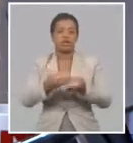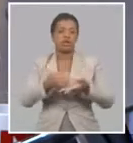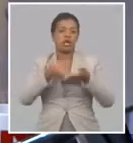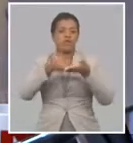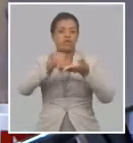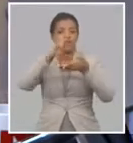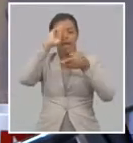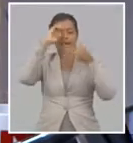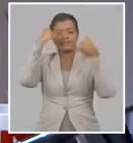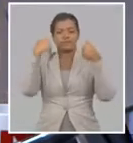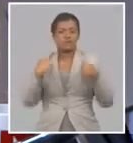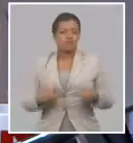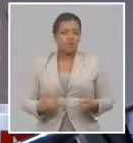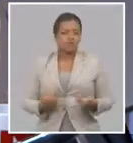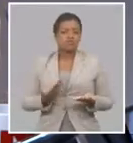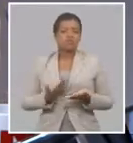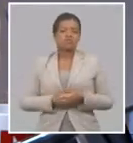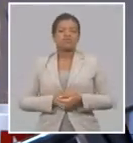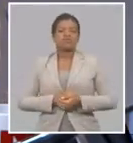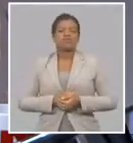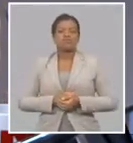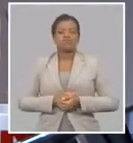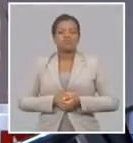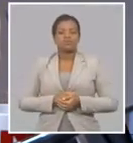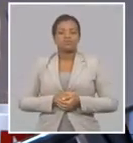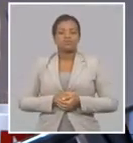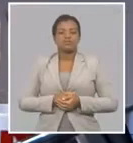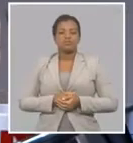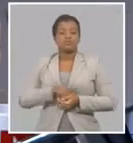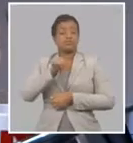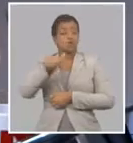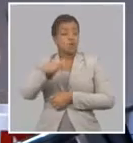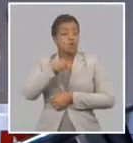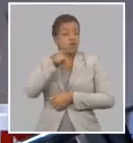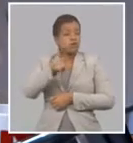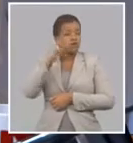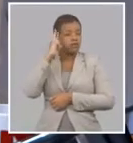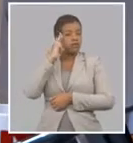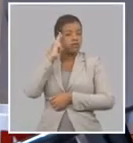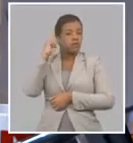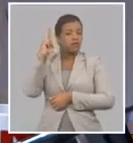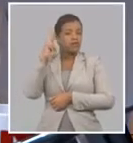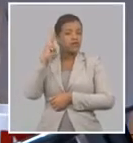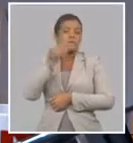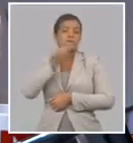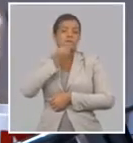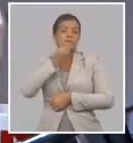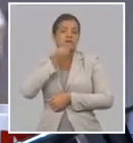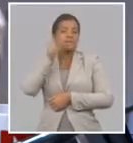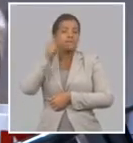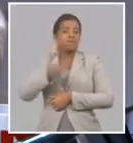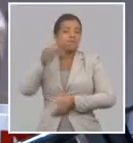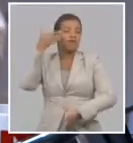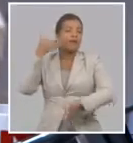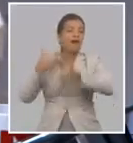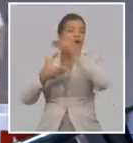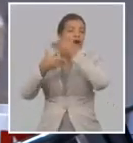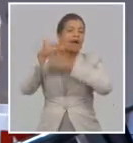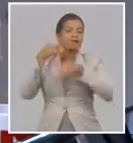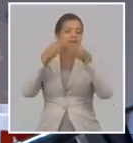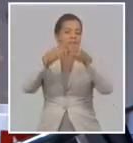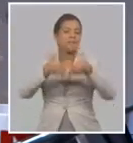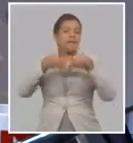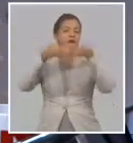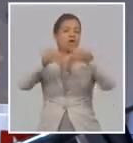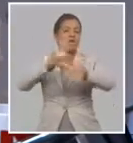durante todo este tiempo se han efecto en nuestros aeropuertos incluyendo como recordarán las que permitieron el regreso de los pasajeros británicos del crucero